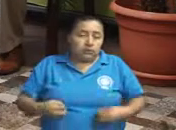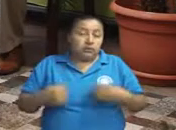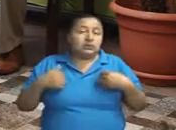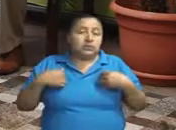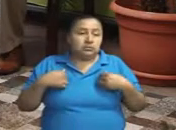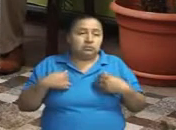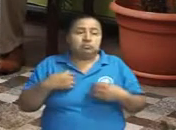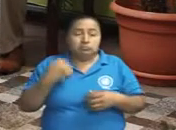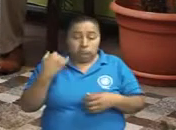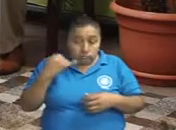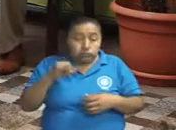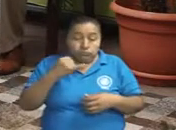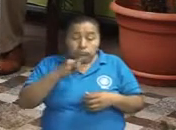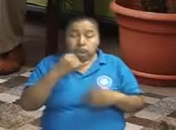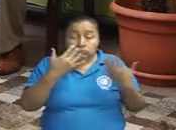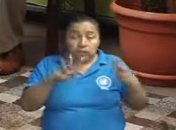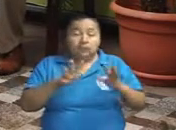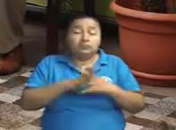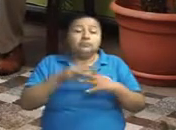Sí.